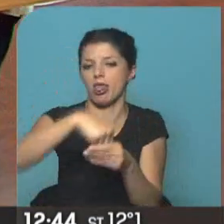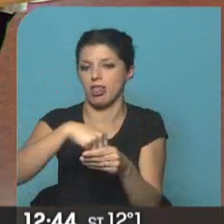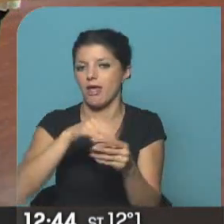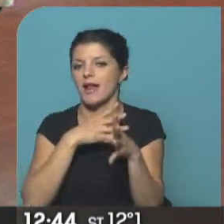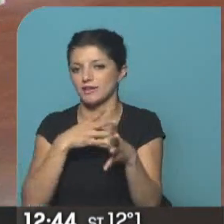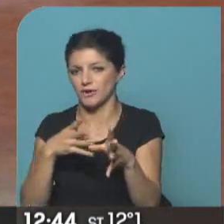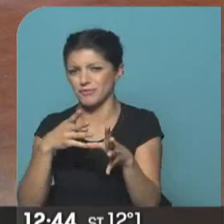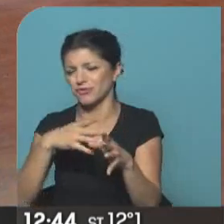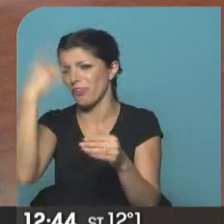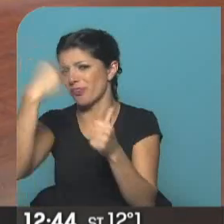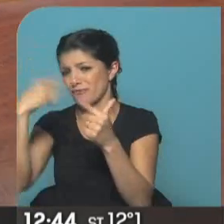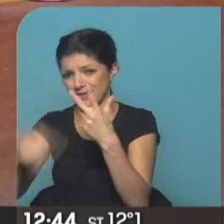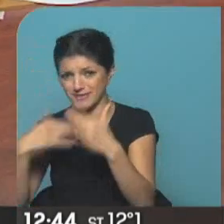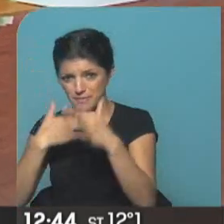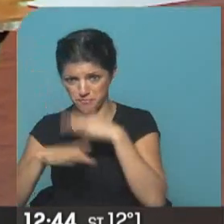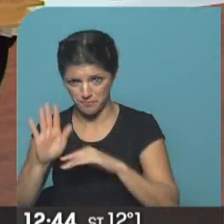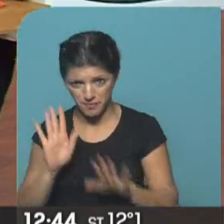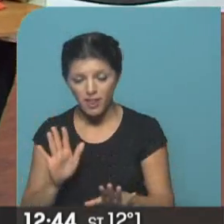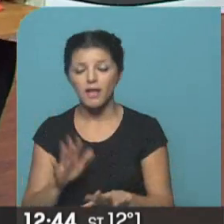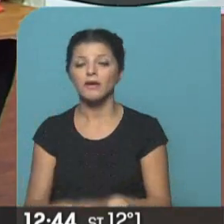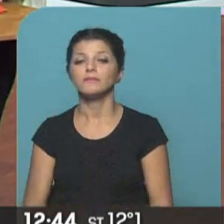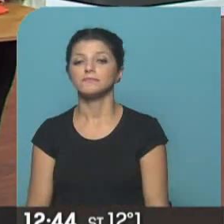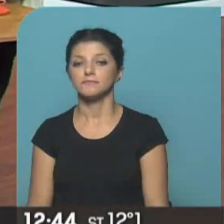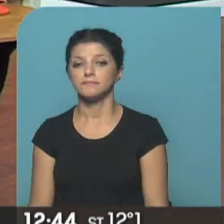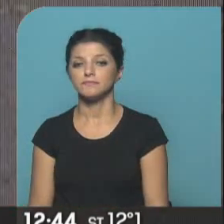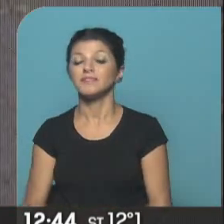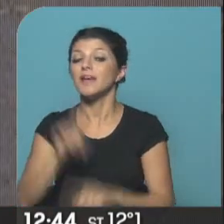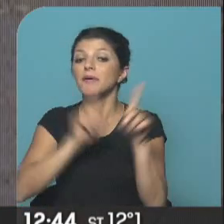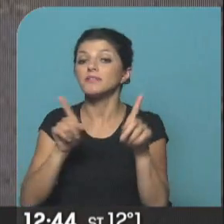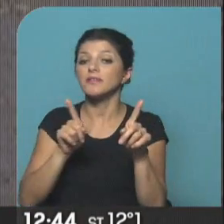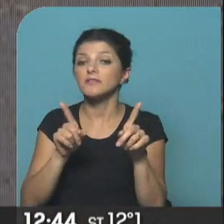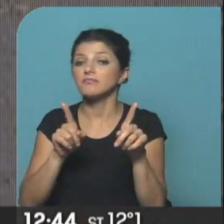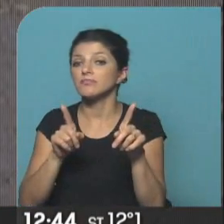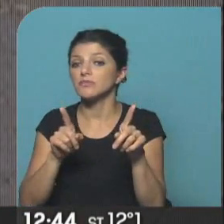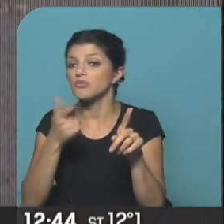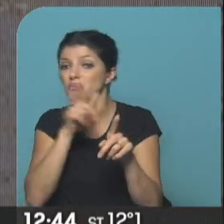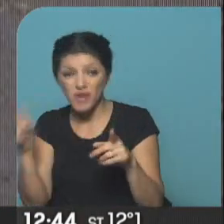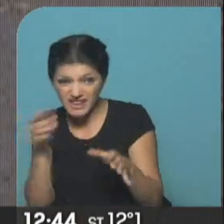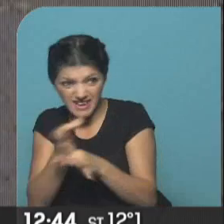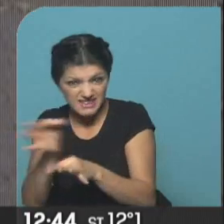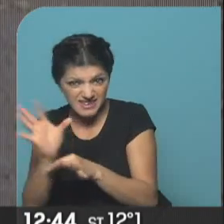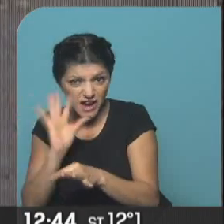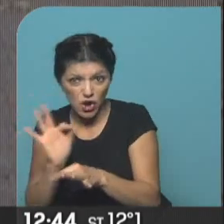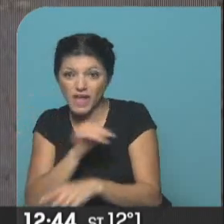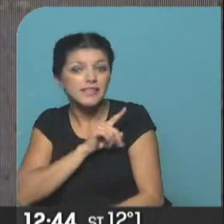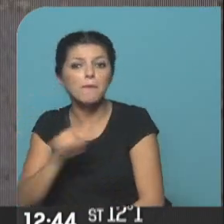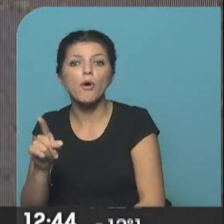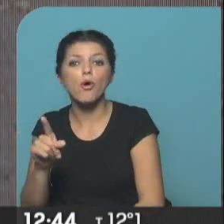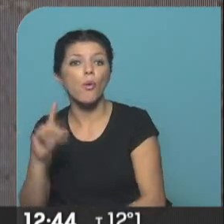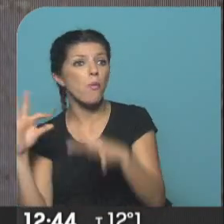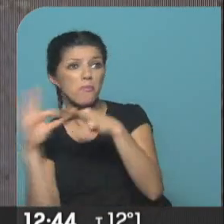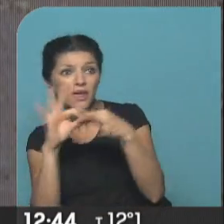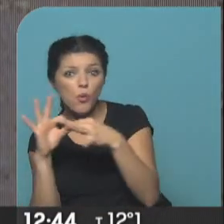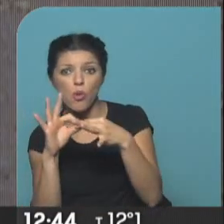muy variables y en algunos casos muy tenues. Muchos de ellos, en muchos casos, ni siquiera tienen entrenamiento, en muchos casos ni siquiera tienen una